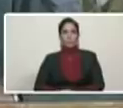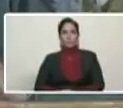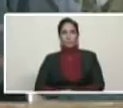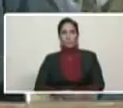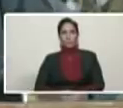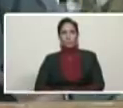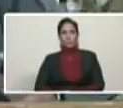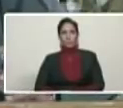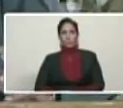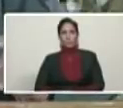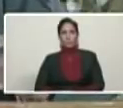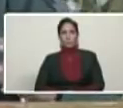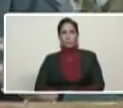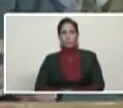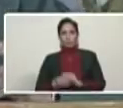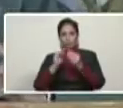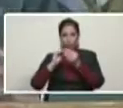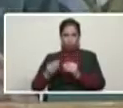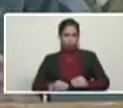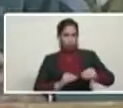proponernos su corrección.